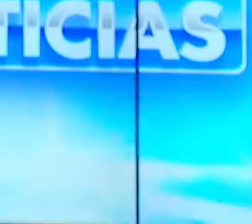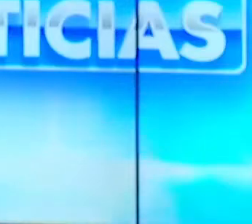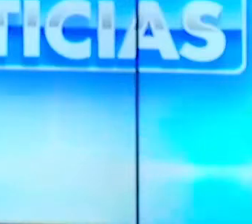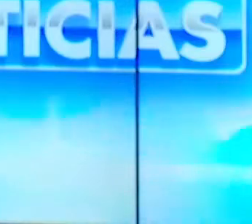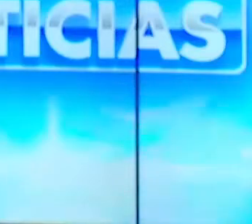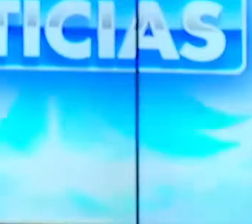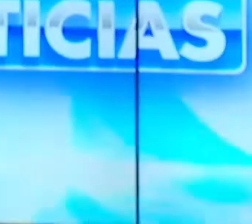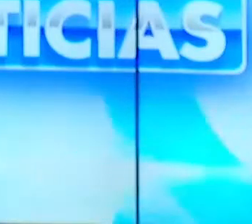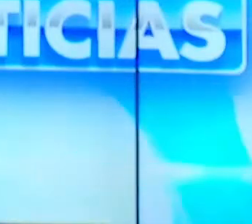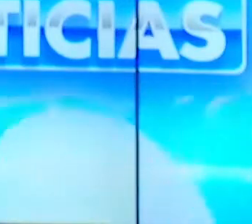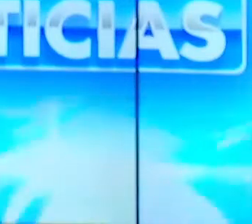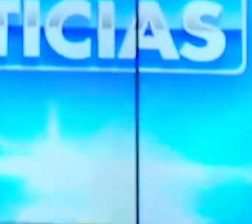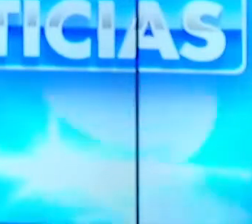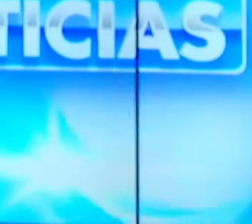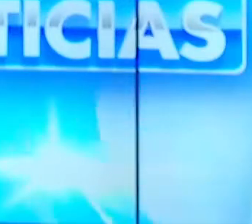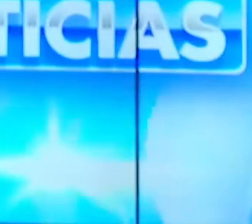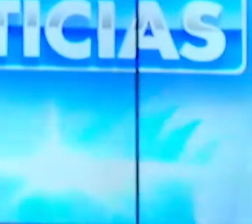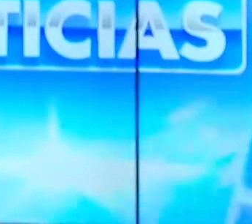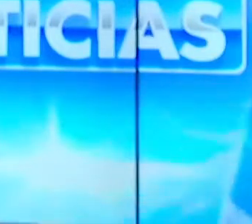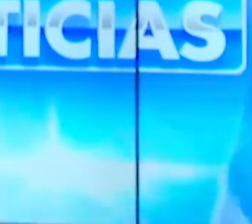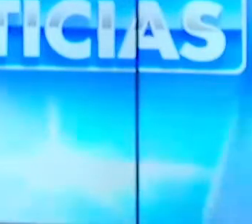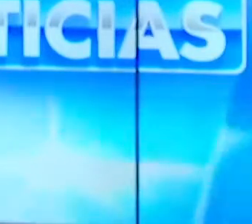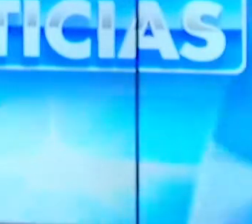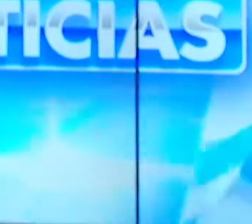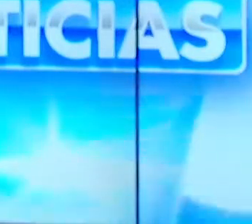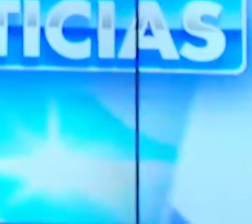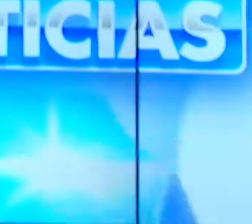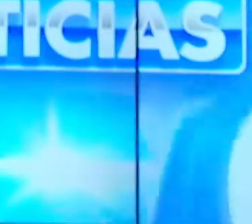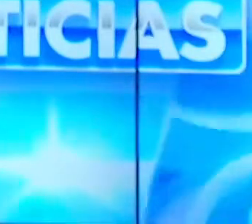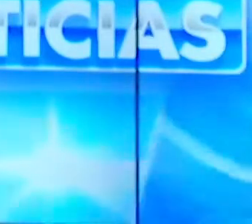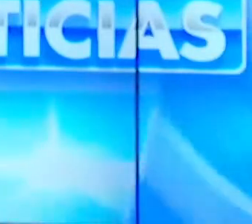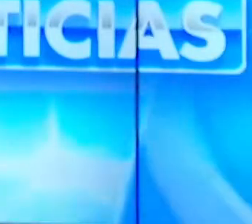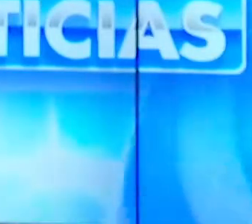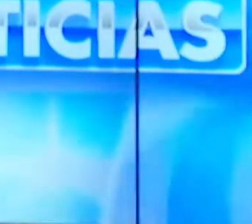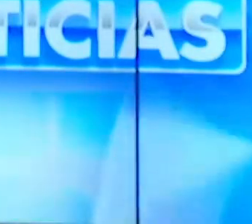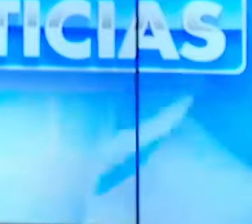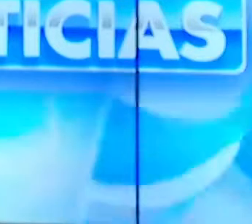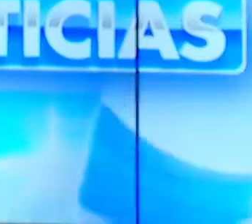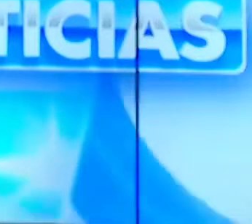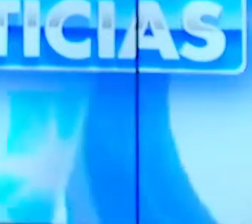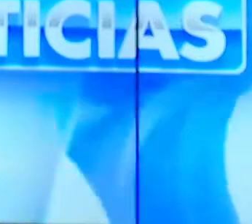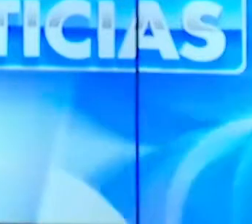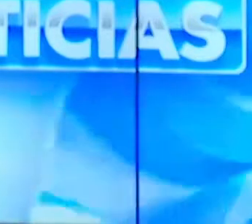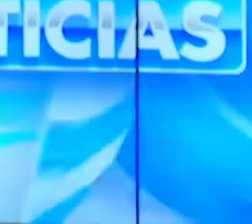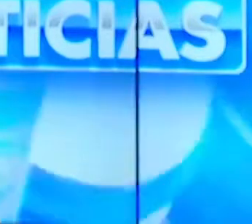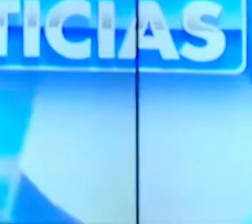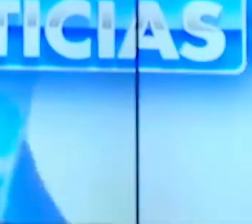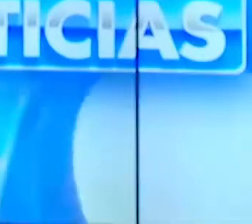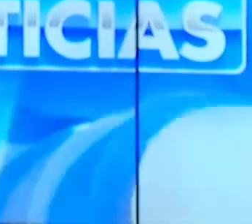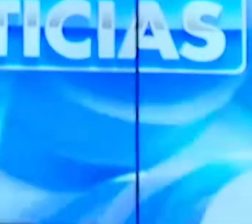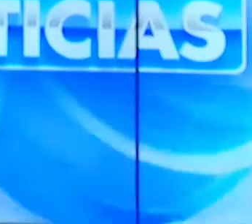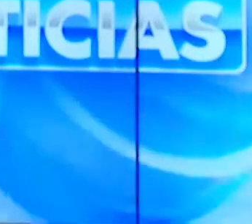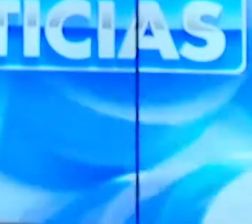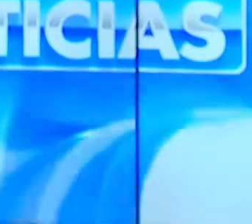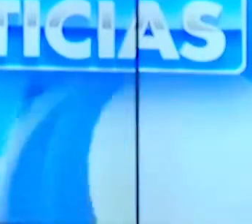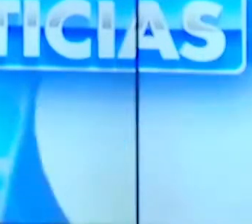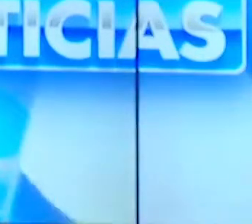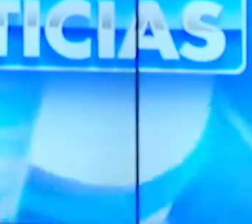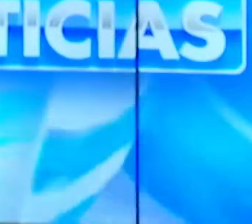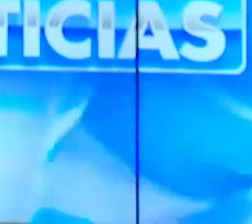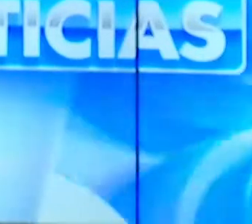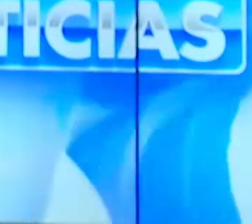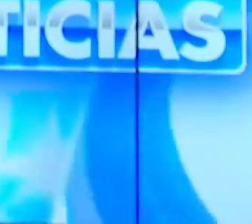Porque el Cuerpo de Bomberos de la ciudad está de aniversario, está cumpliendo 72 años y los detalles de esta celebración los tiene a esta hora